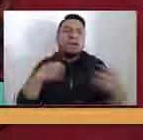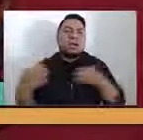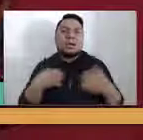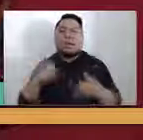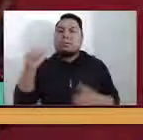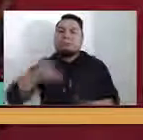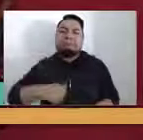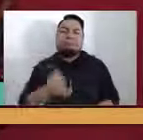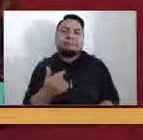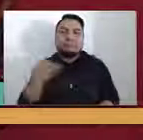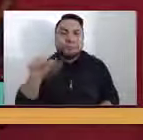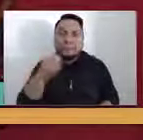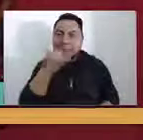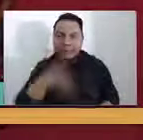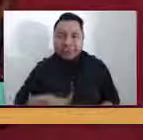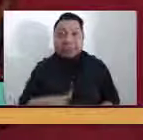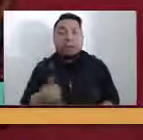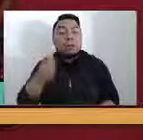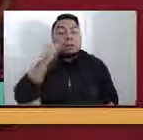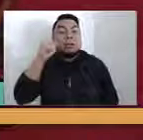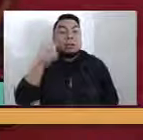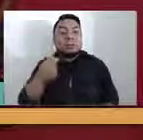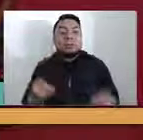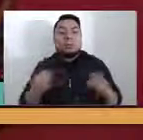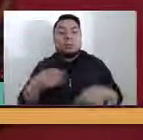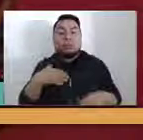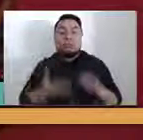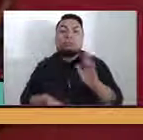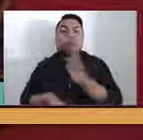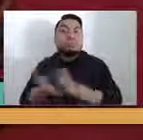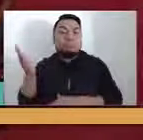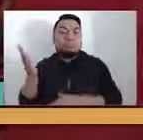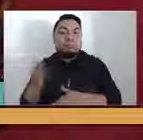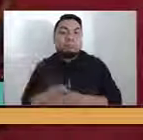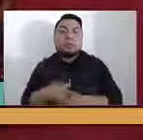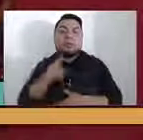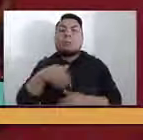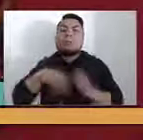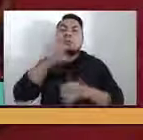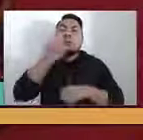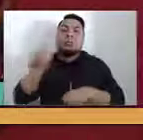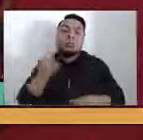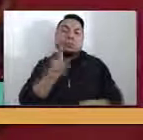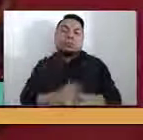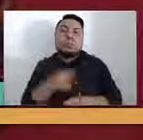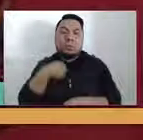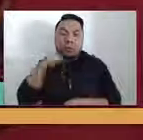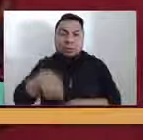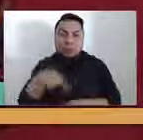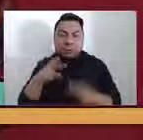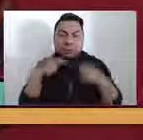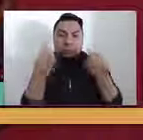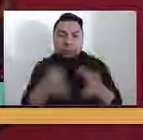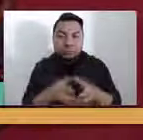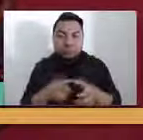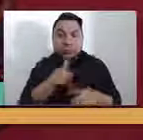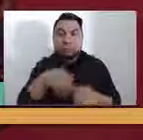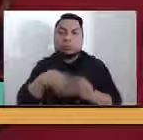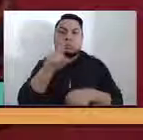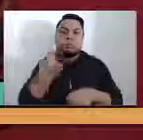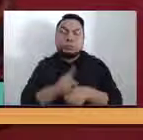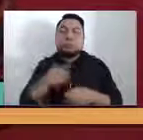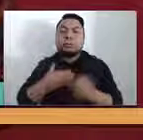malacrianzas. Ayer, cuando yo me retiré, después de más de una hora de haber estado aquí en la sesión,